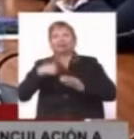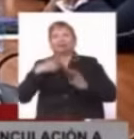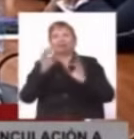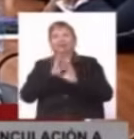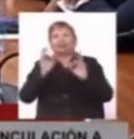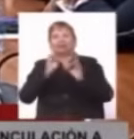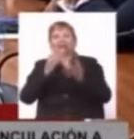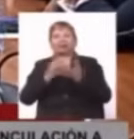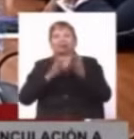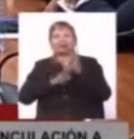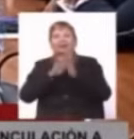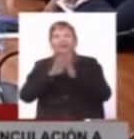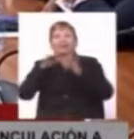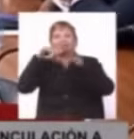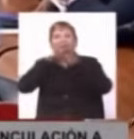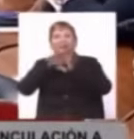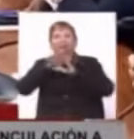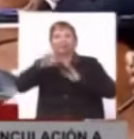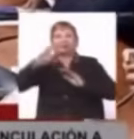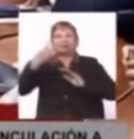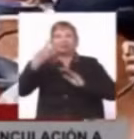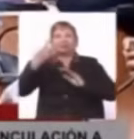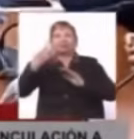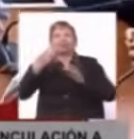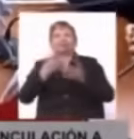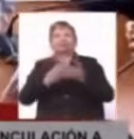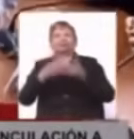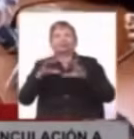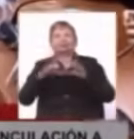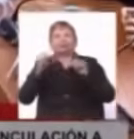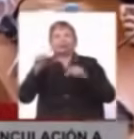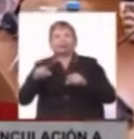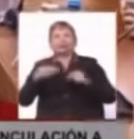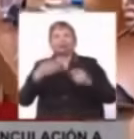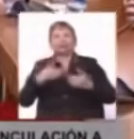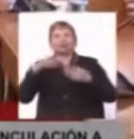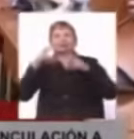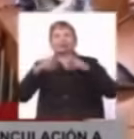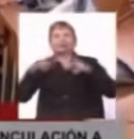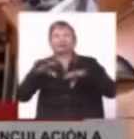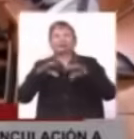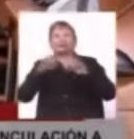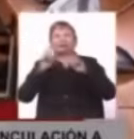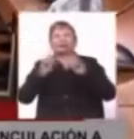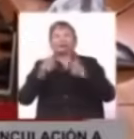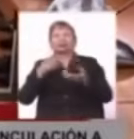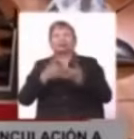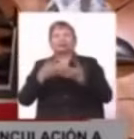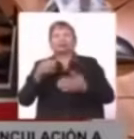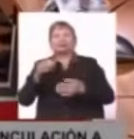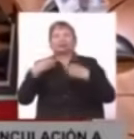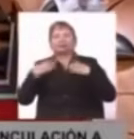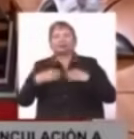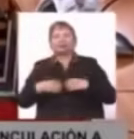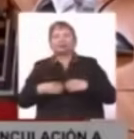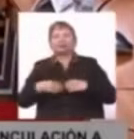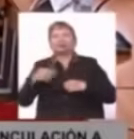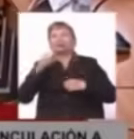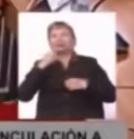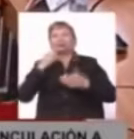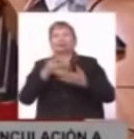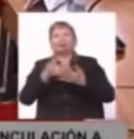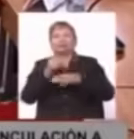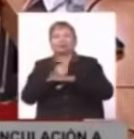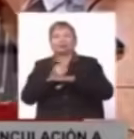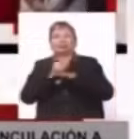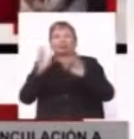siquiera prosperó, ha sido archivada por segunda vez. Así que aquí, quien está investigado, y la pregunta se ha hecho al señor abogado, que no desvíe la atención,